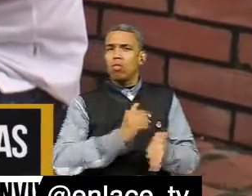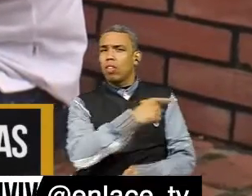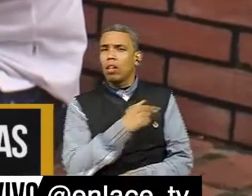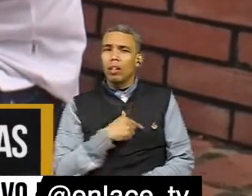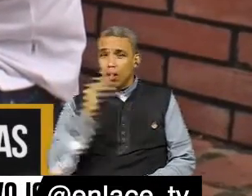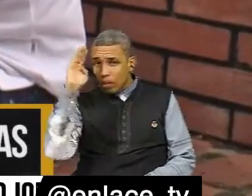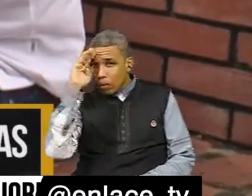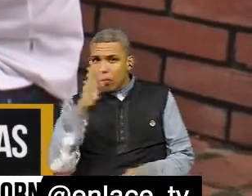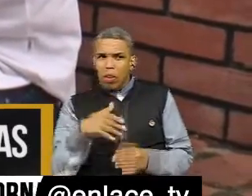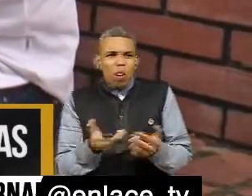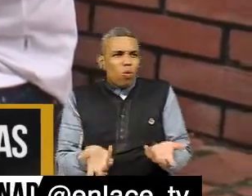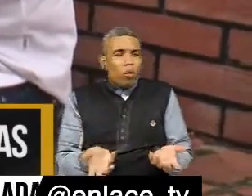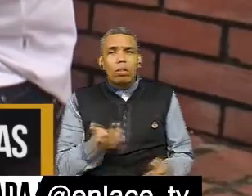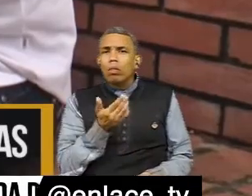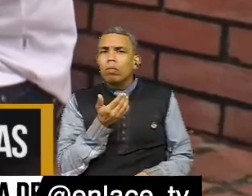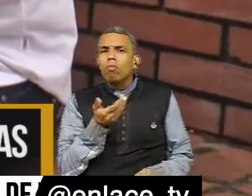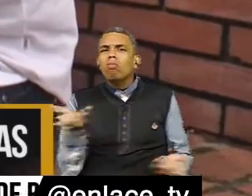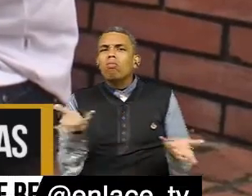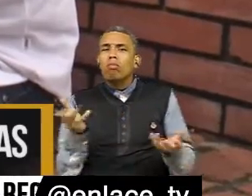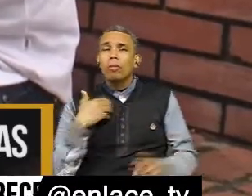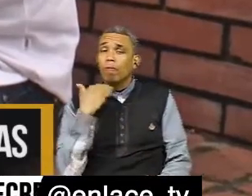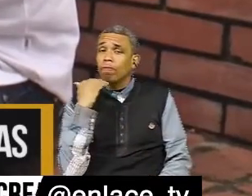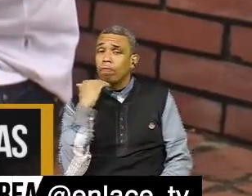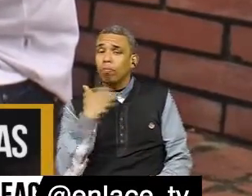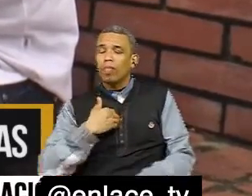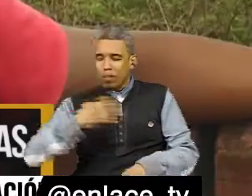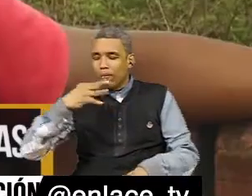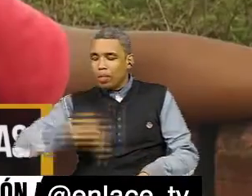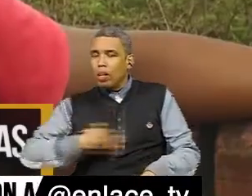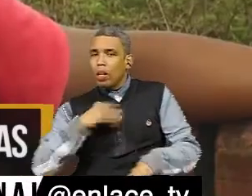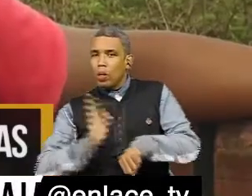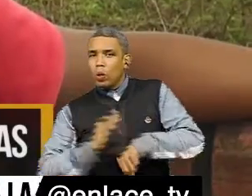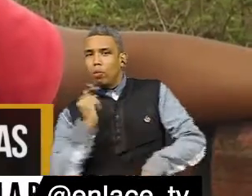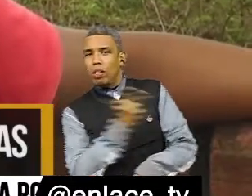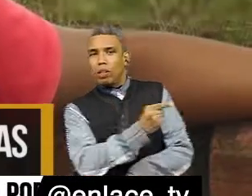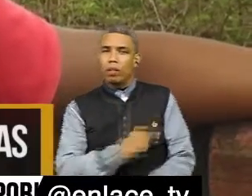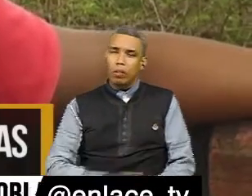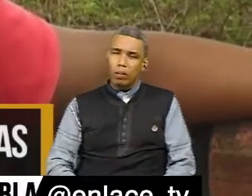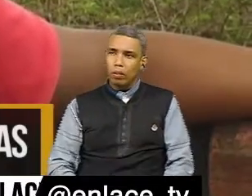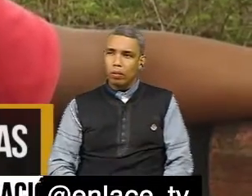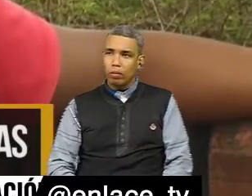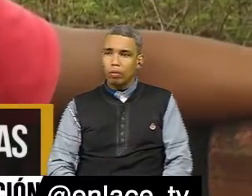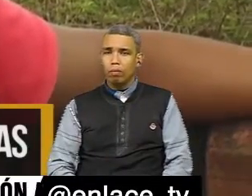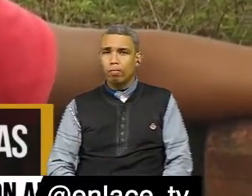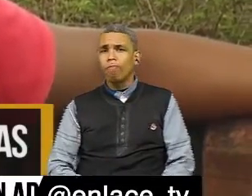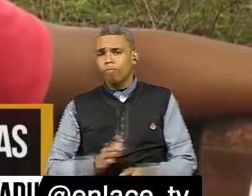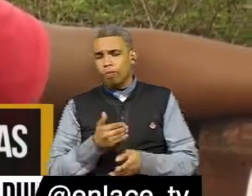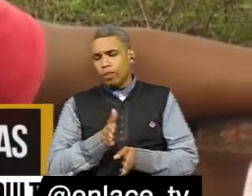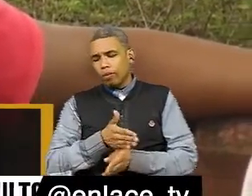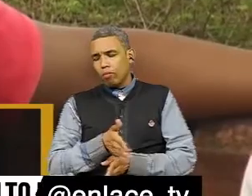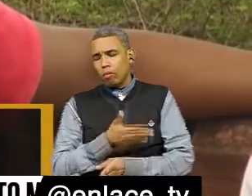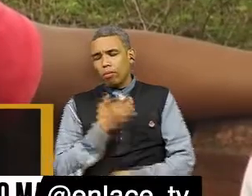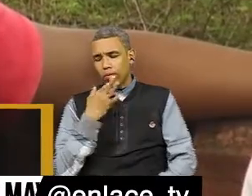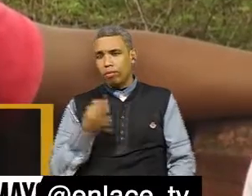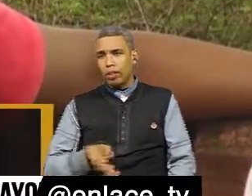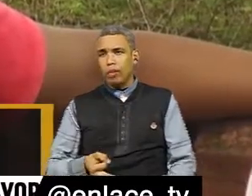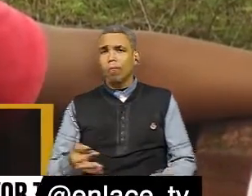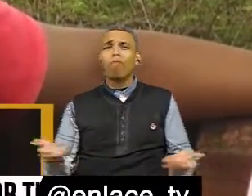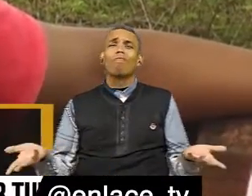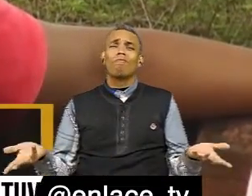de quien hoy no sabe nada y a quien responsabilizó de sus secuelas. Inicialmente yo tengo un problema, hombre, que sinceramente